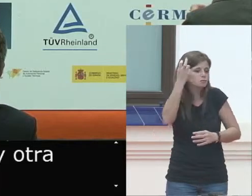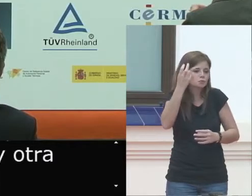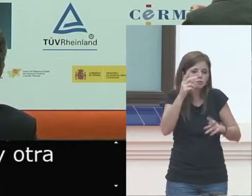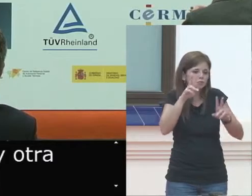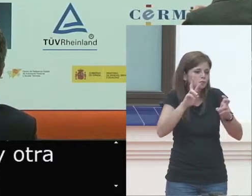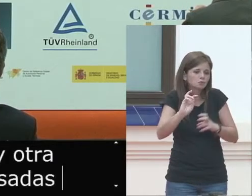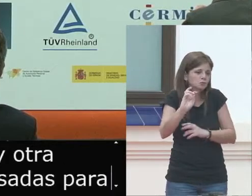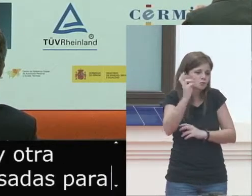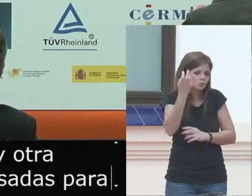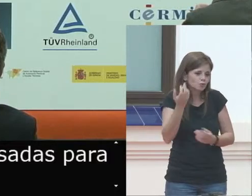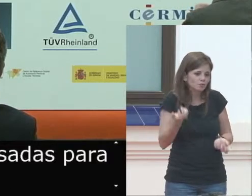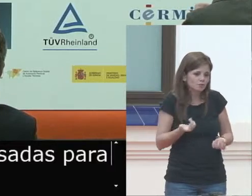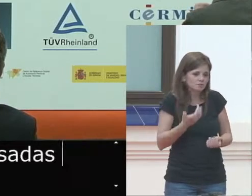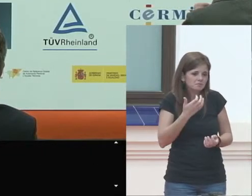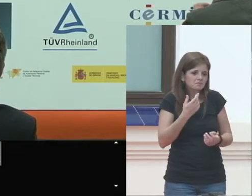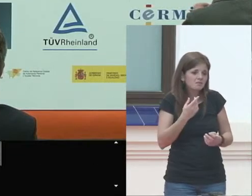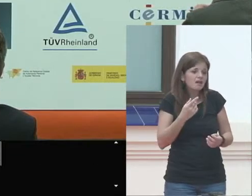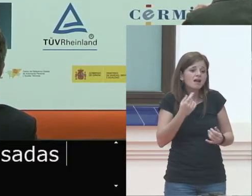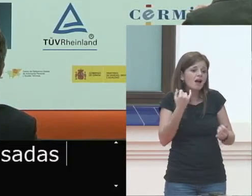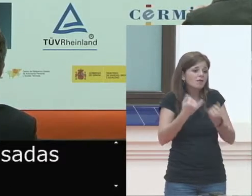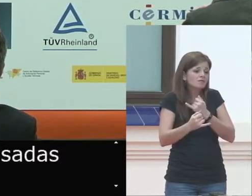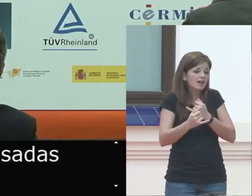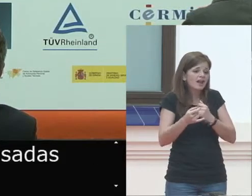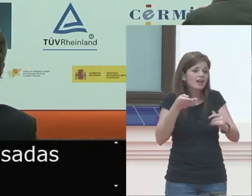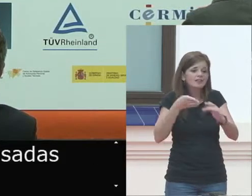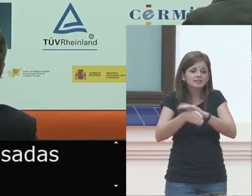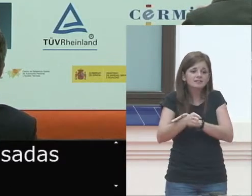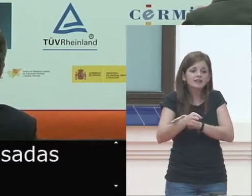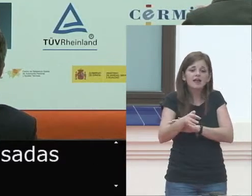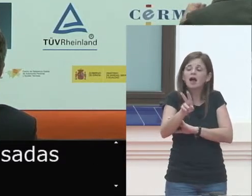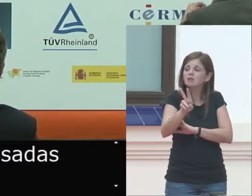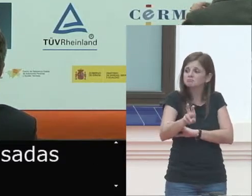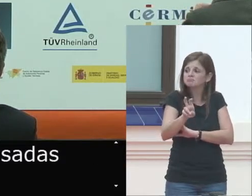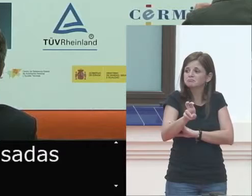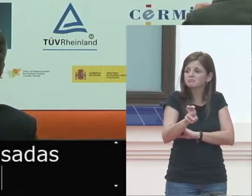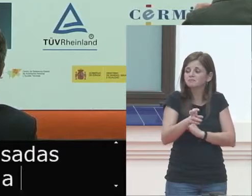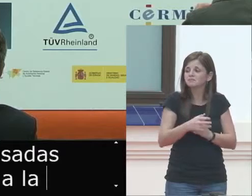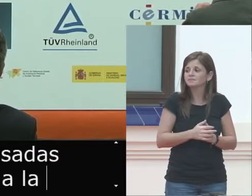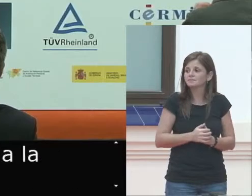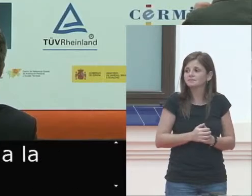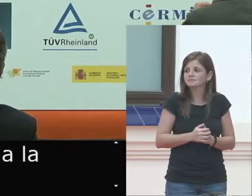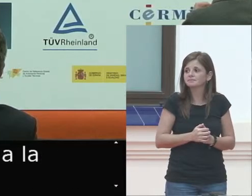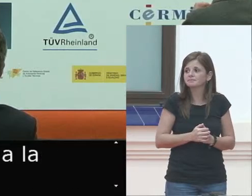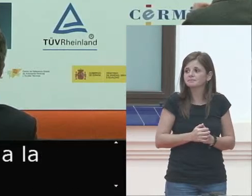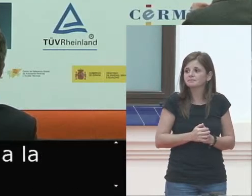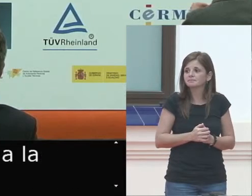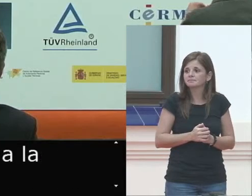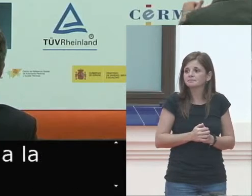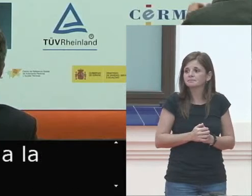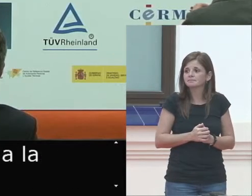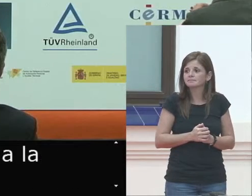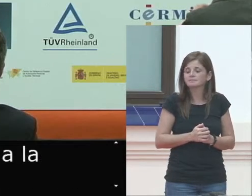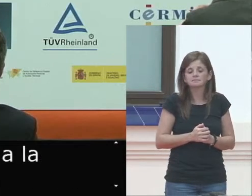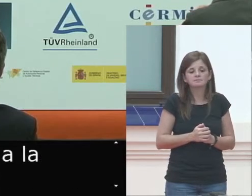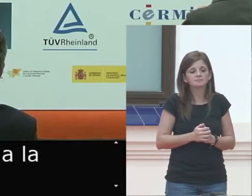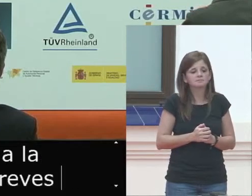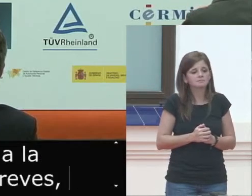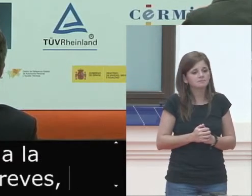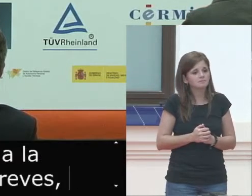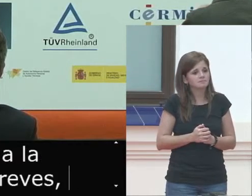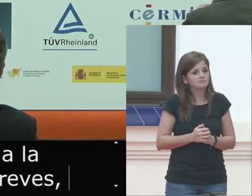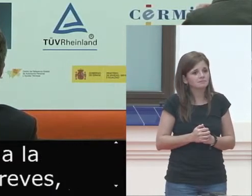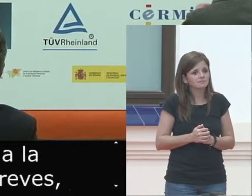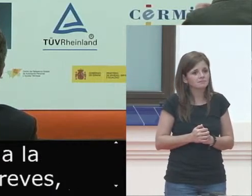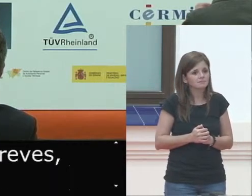En general suele ser al revés. O sea, normalmente son las soluciones que pensadas para accesibilidad, como la síntesis de voz que tienen todos los GPS